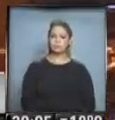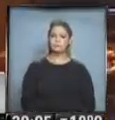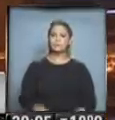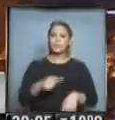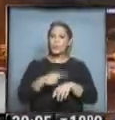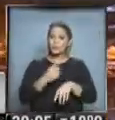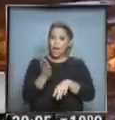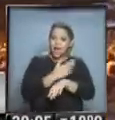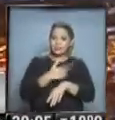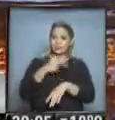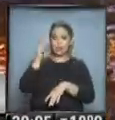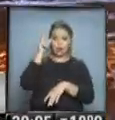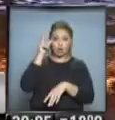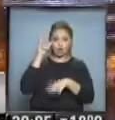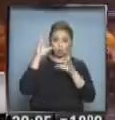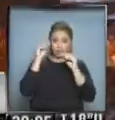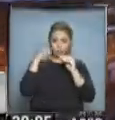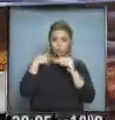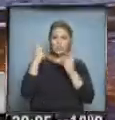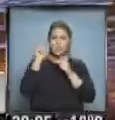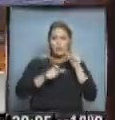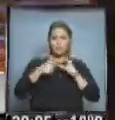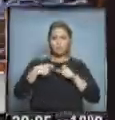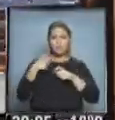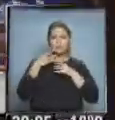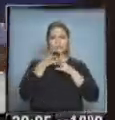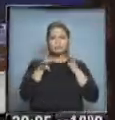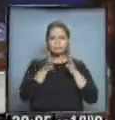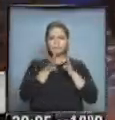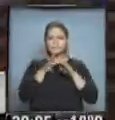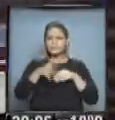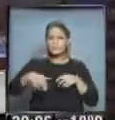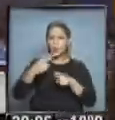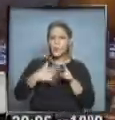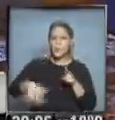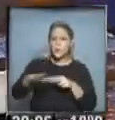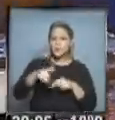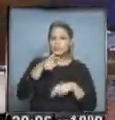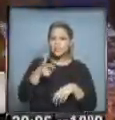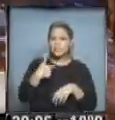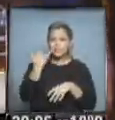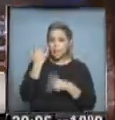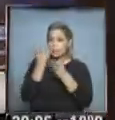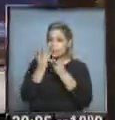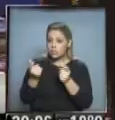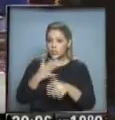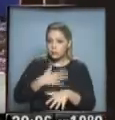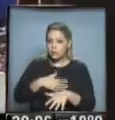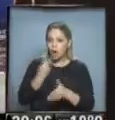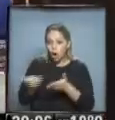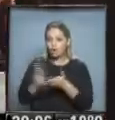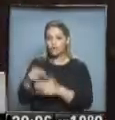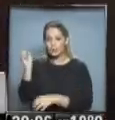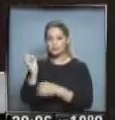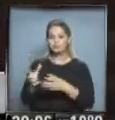Minutos antes de las 8 de la noche, hace instantes nada más, los manifestantes se replegaron en la plaza, pero cuando parecía que la situación comenzaba a calmarse,